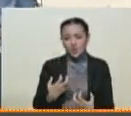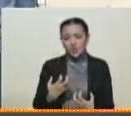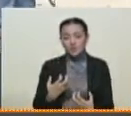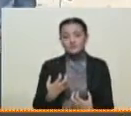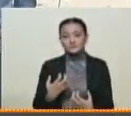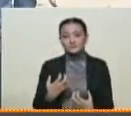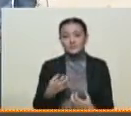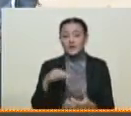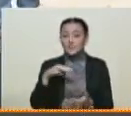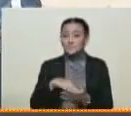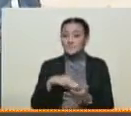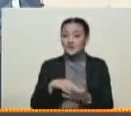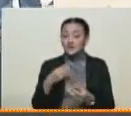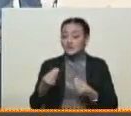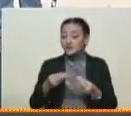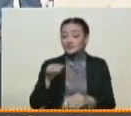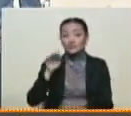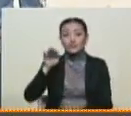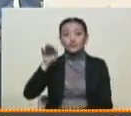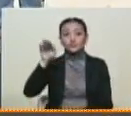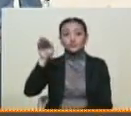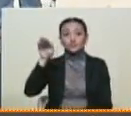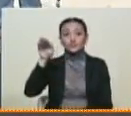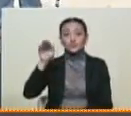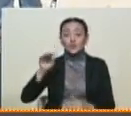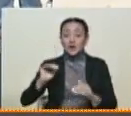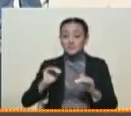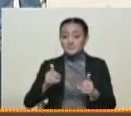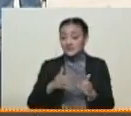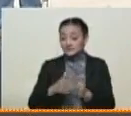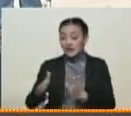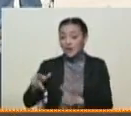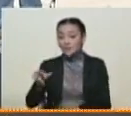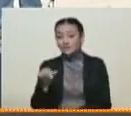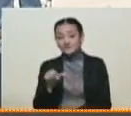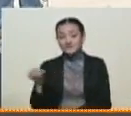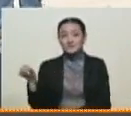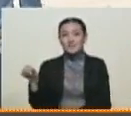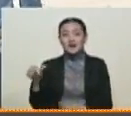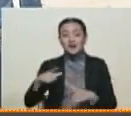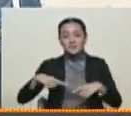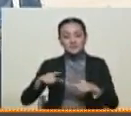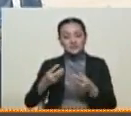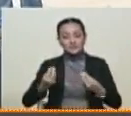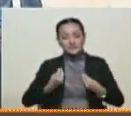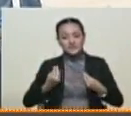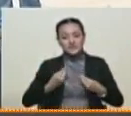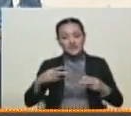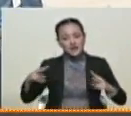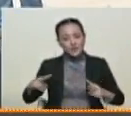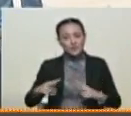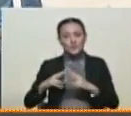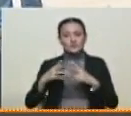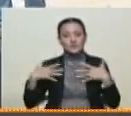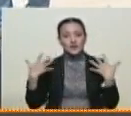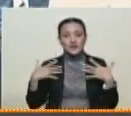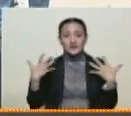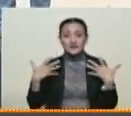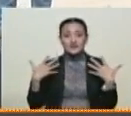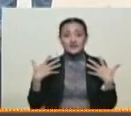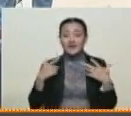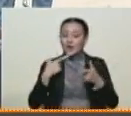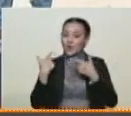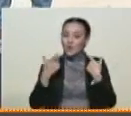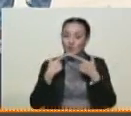con lo que Miranda va a ser en el futuro y que empieza dentro de una semana. Un espacio para la vida, para el encuentro, para la alegría, para los